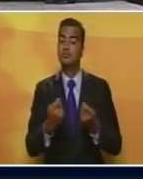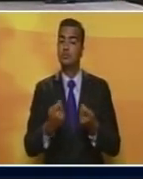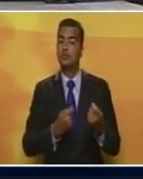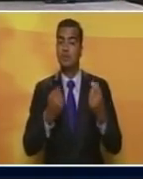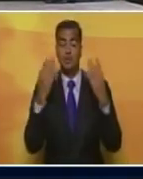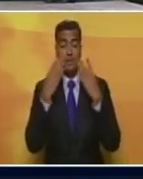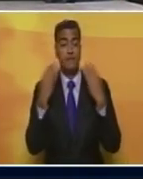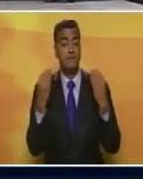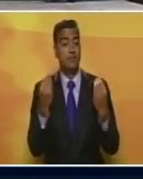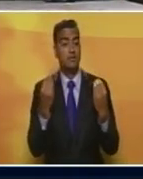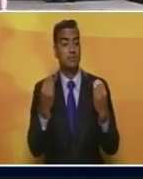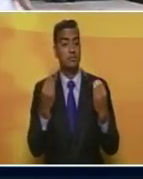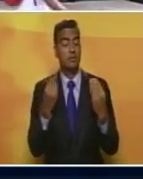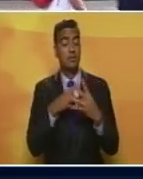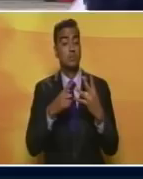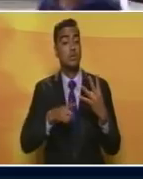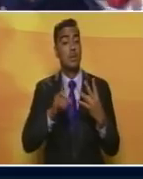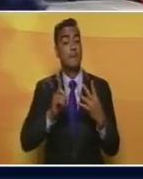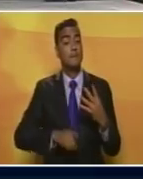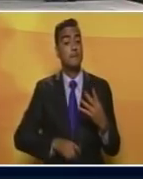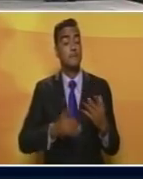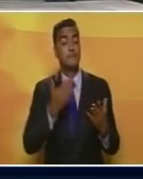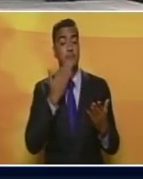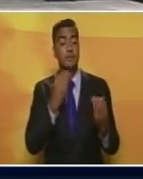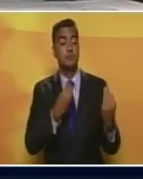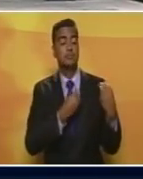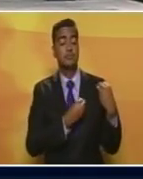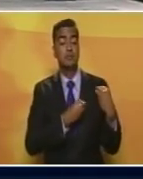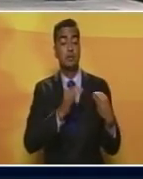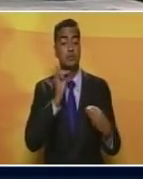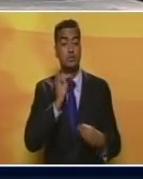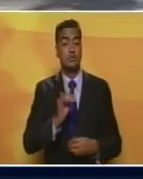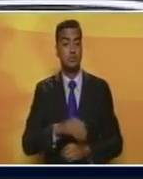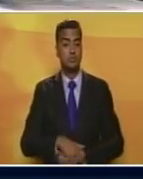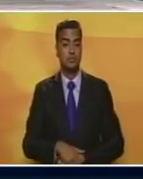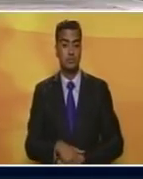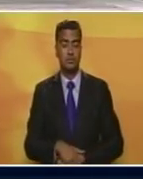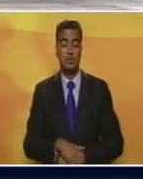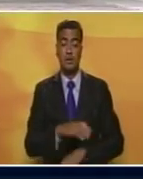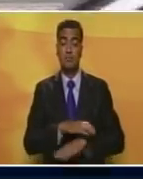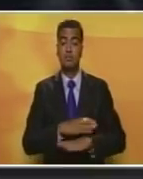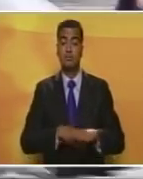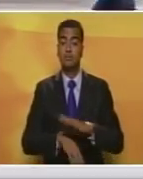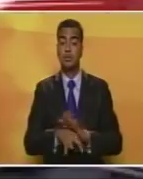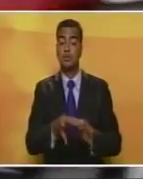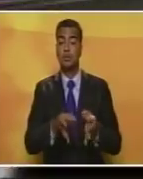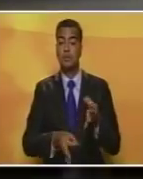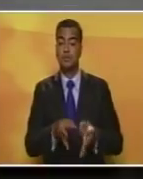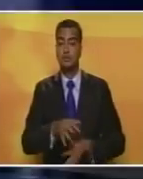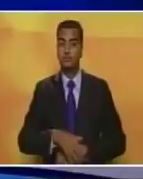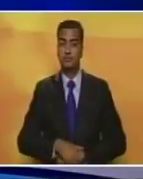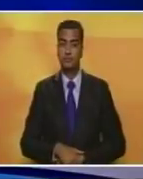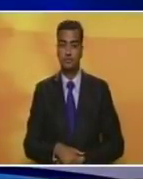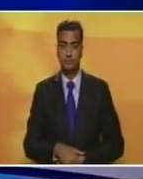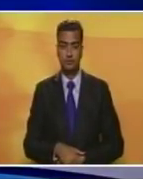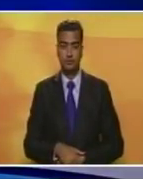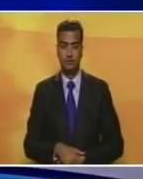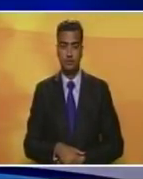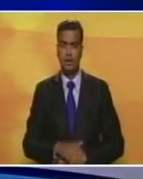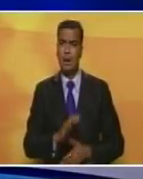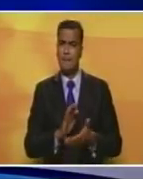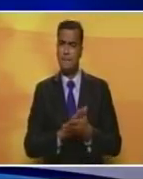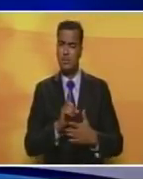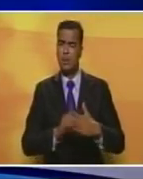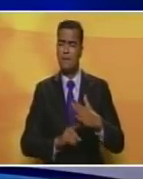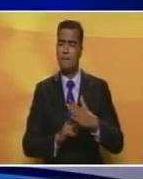los sargentos Wilmer Parra Flores y Jaisber López Tarazona. El oficial Gensi Mendoza Martínez fue acusado como cómplice.